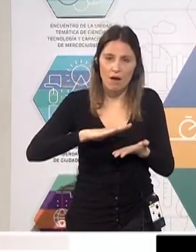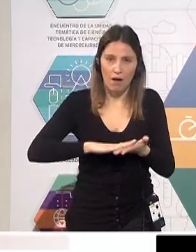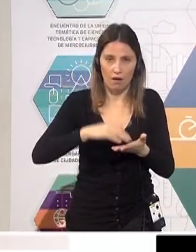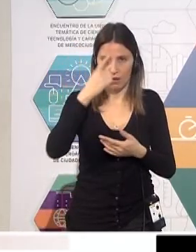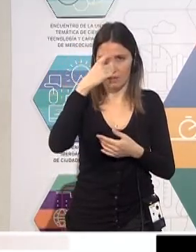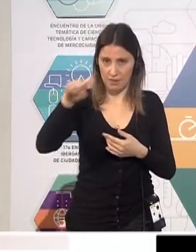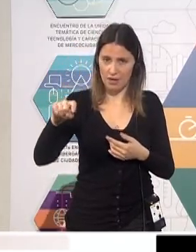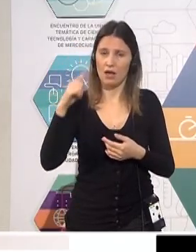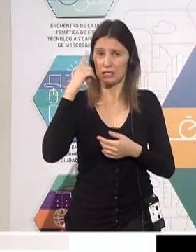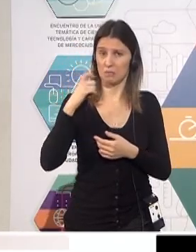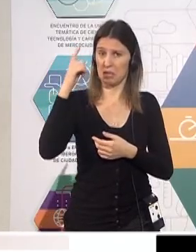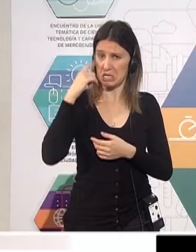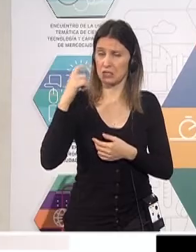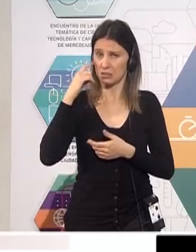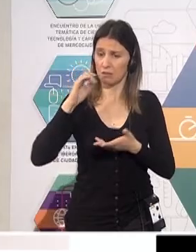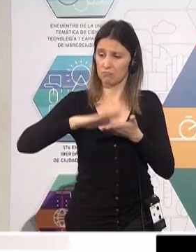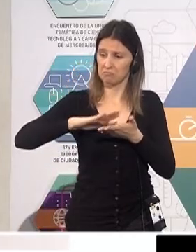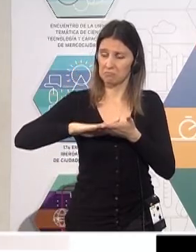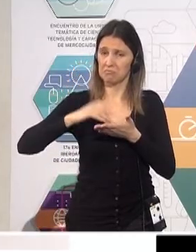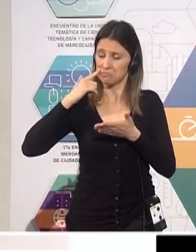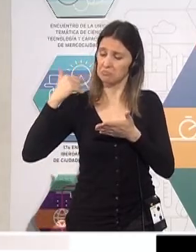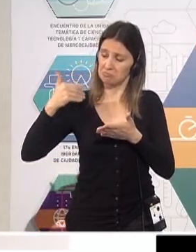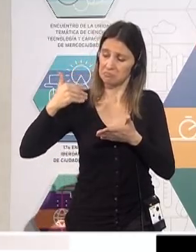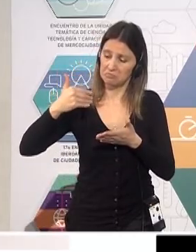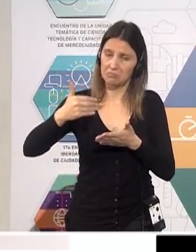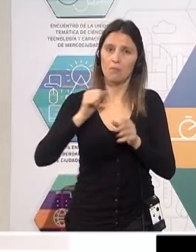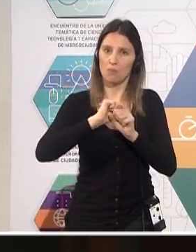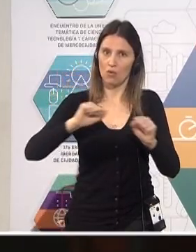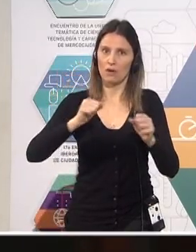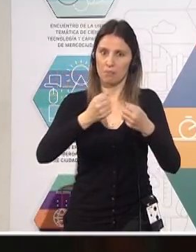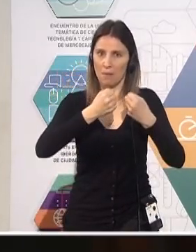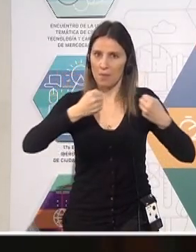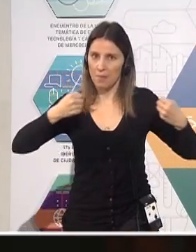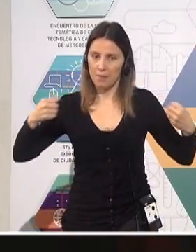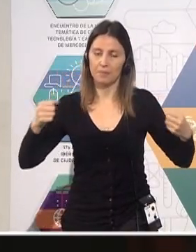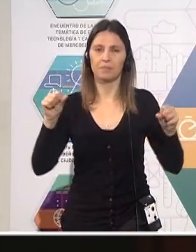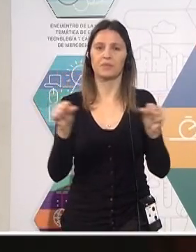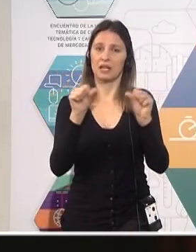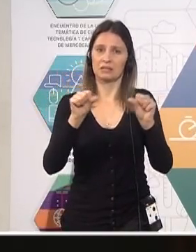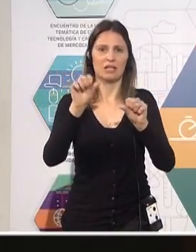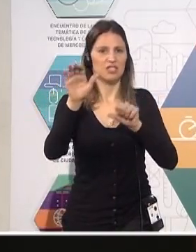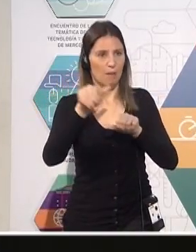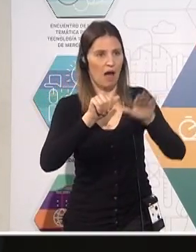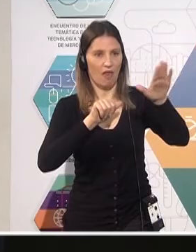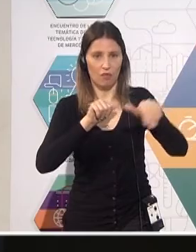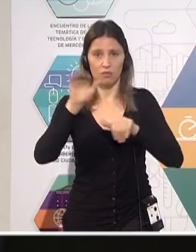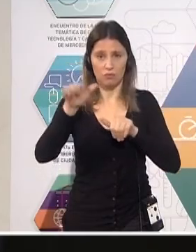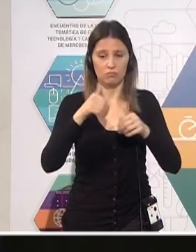con la experiencia obtenida con estos pilotos pero apagarlo y poder este hacer licitaciones y